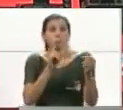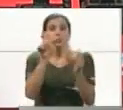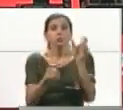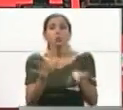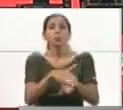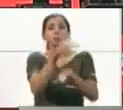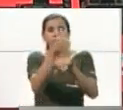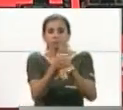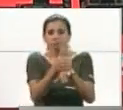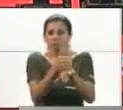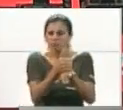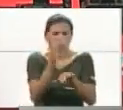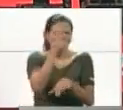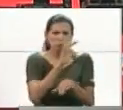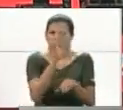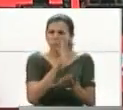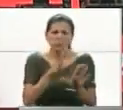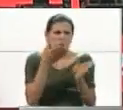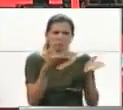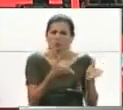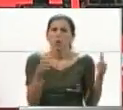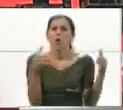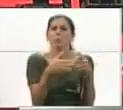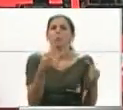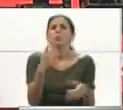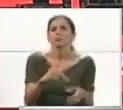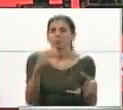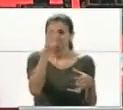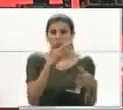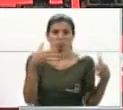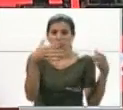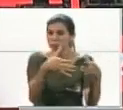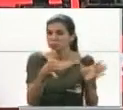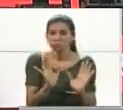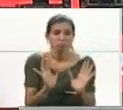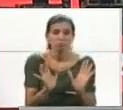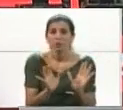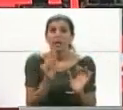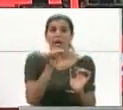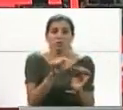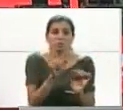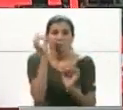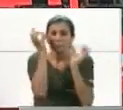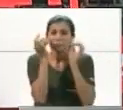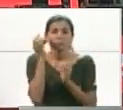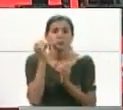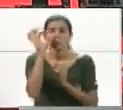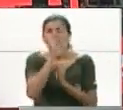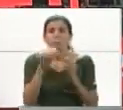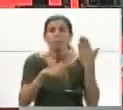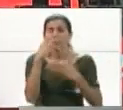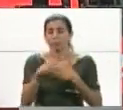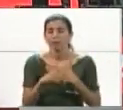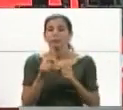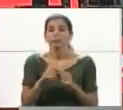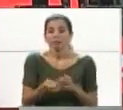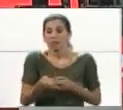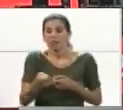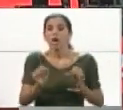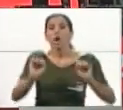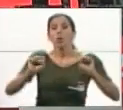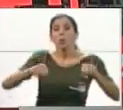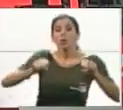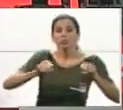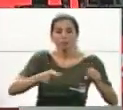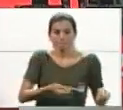cloacas del Partido de Voluntad Popular, quienes están tocando a los nobles trabajadores motorizados para utilizarlo en esta